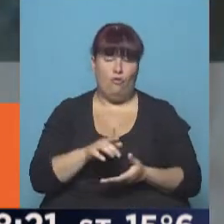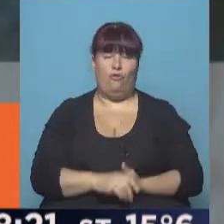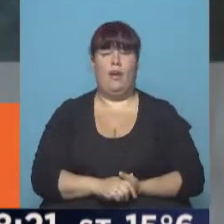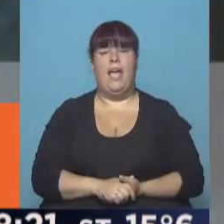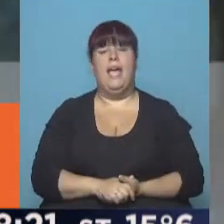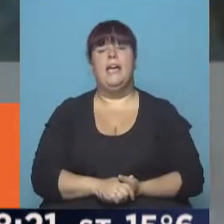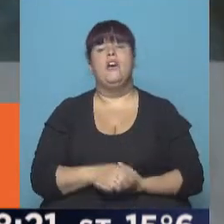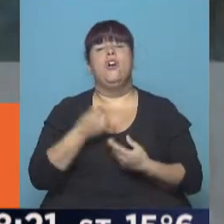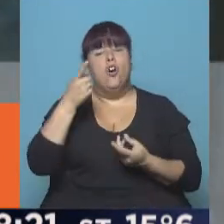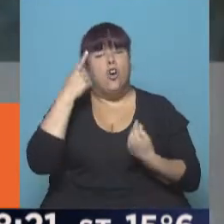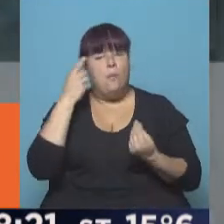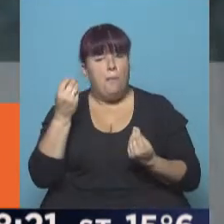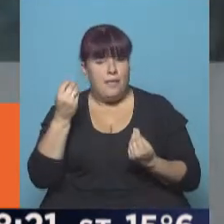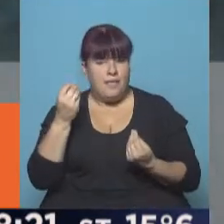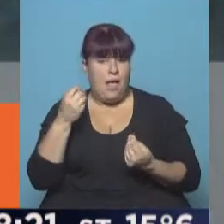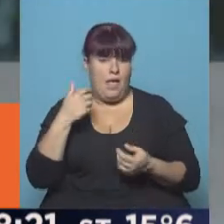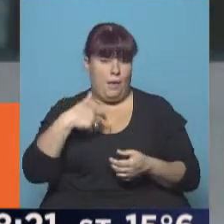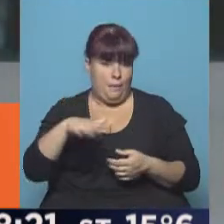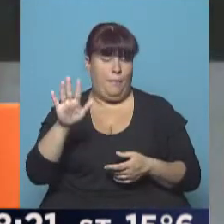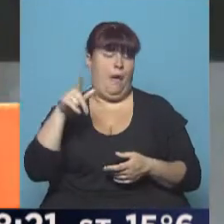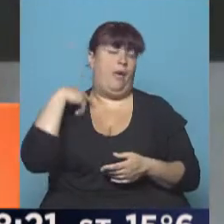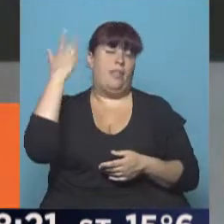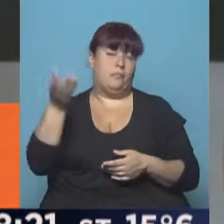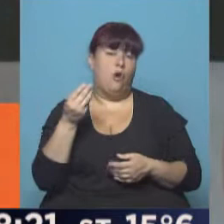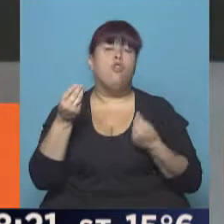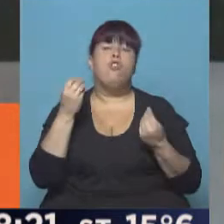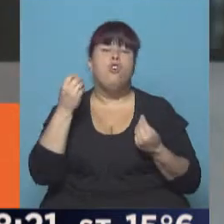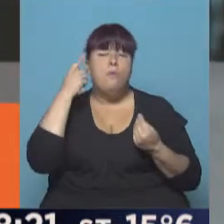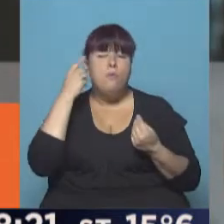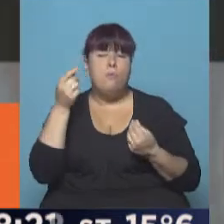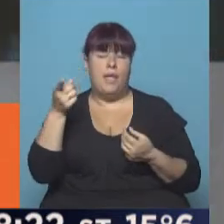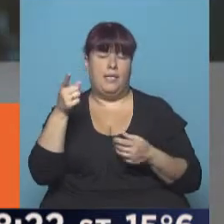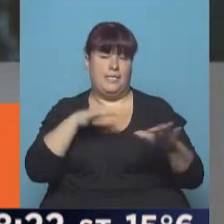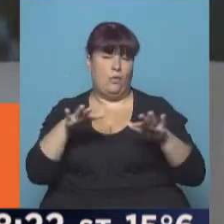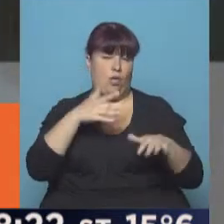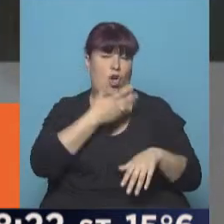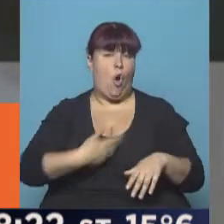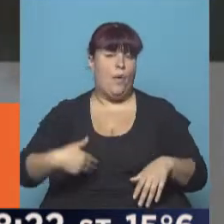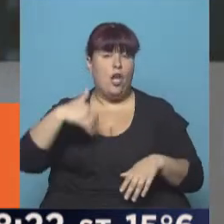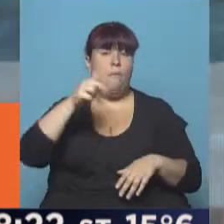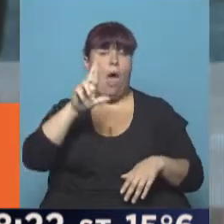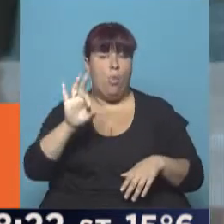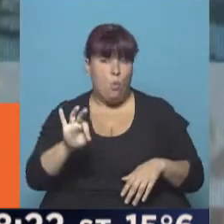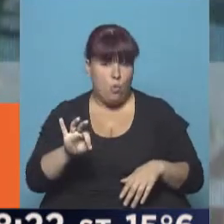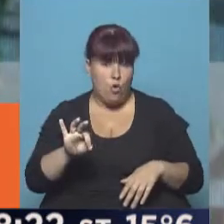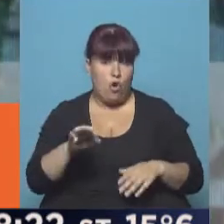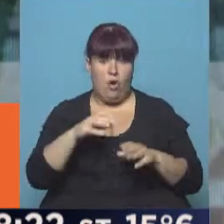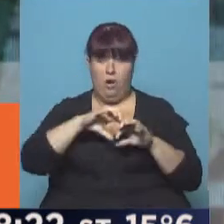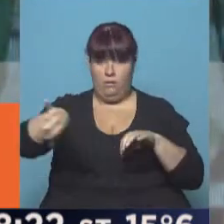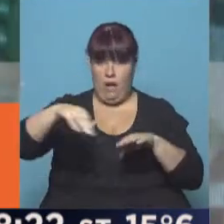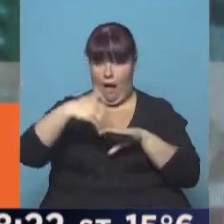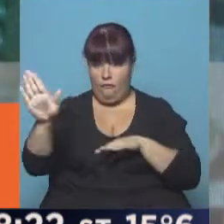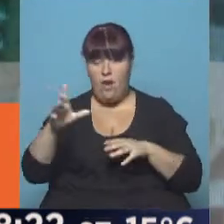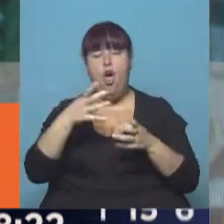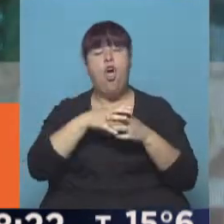situación. ¿Cómo crees entonces que va a impactar y cómo lo va a tomar esta situación el gobierno de Maduro? Estar fuera del bloque. El gobierno